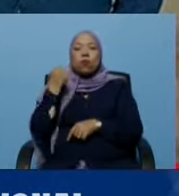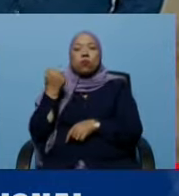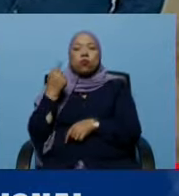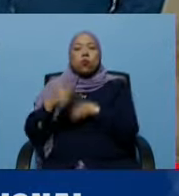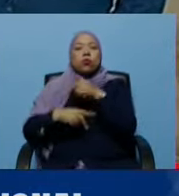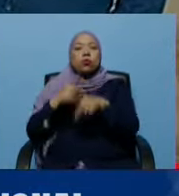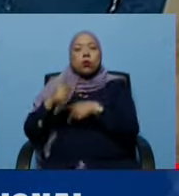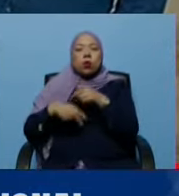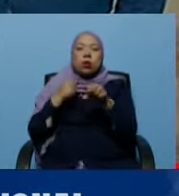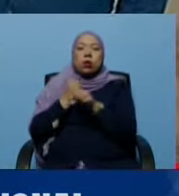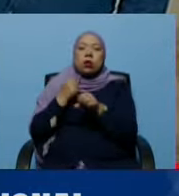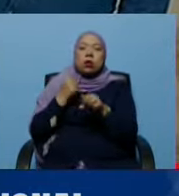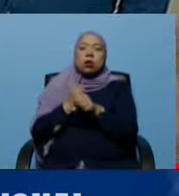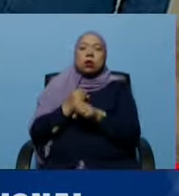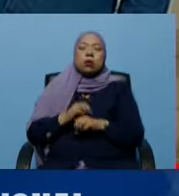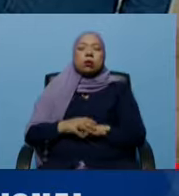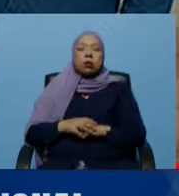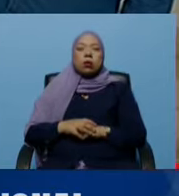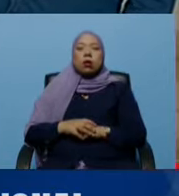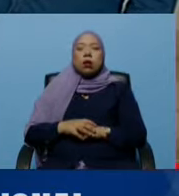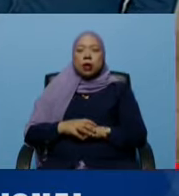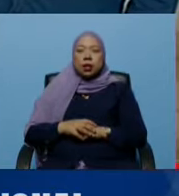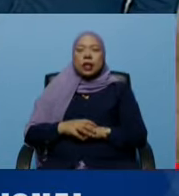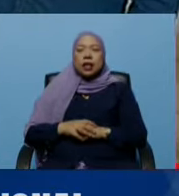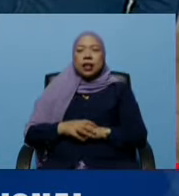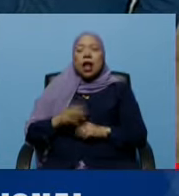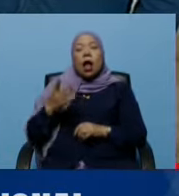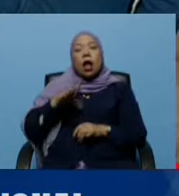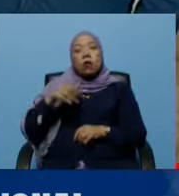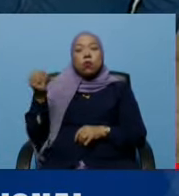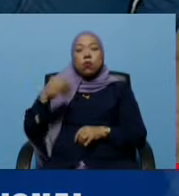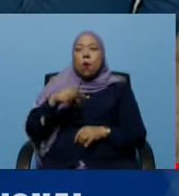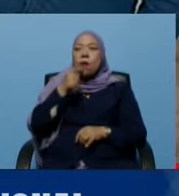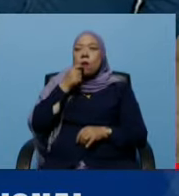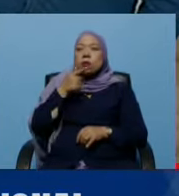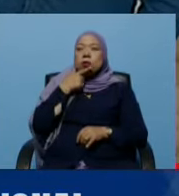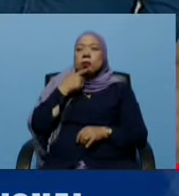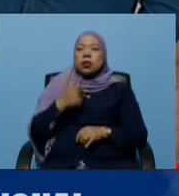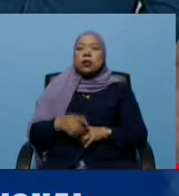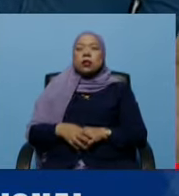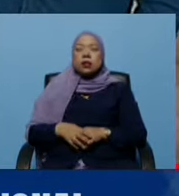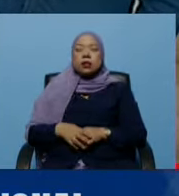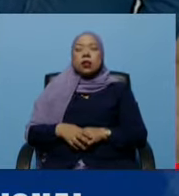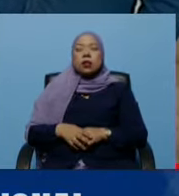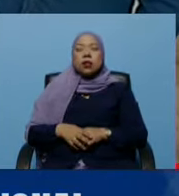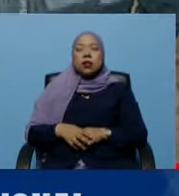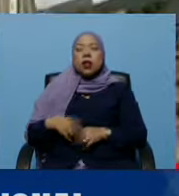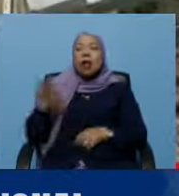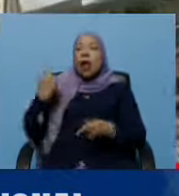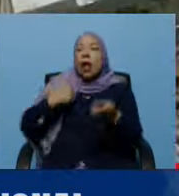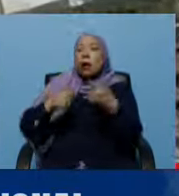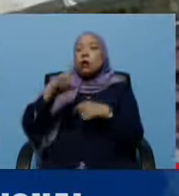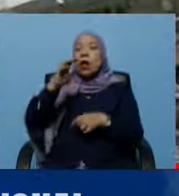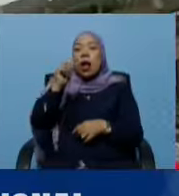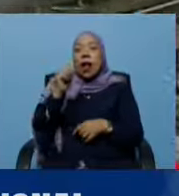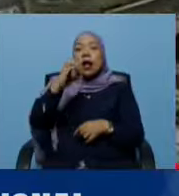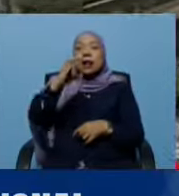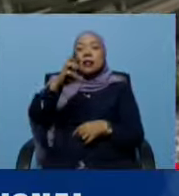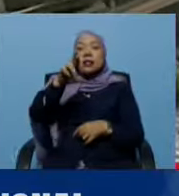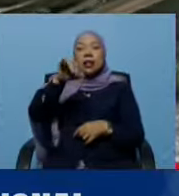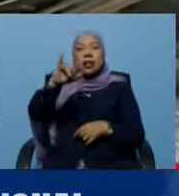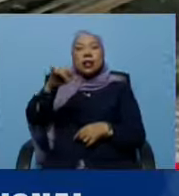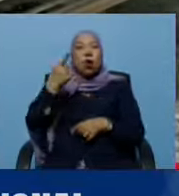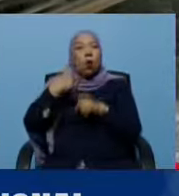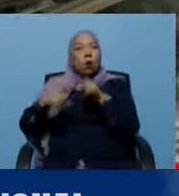proceso productivo, de manera tal de poder realizar más pellas y más material para la acería. Presidente,